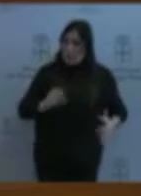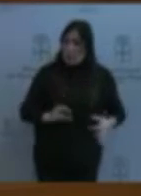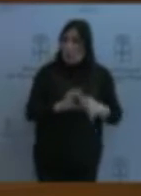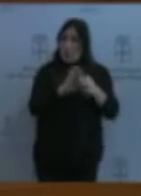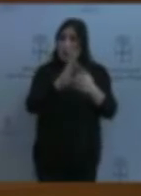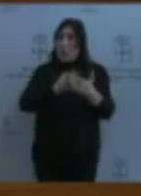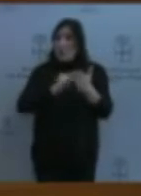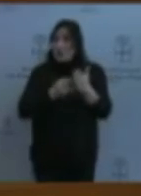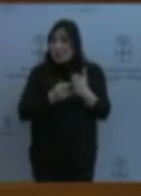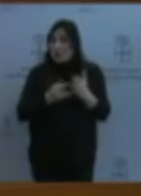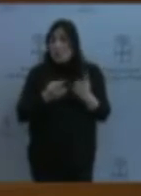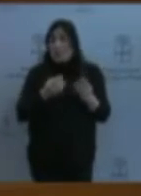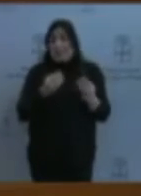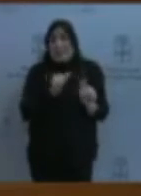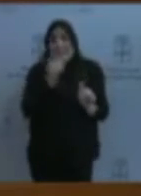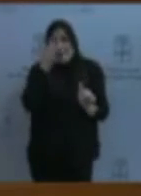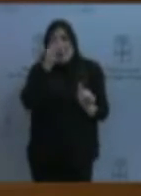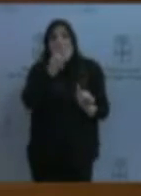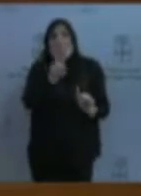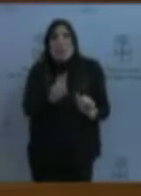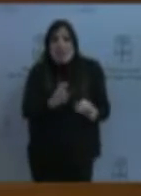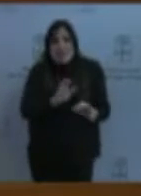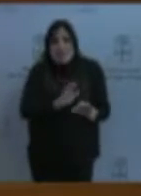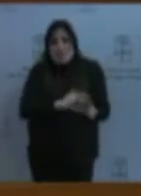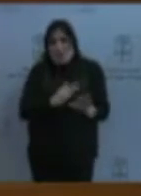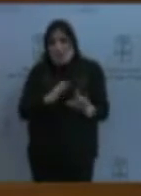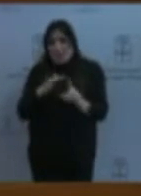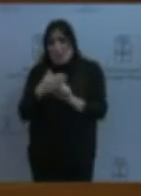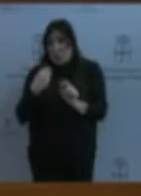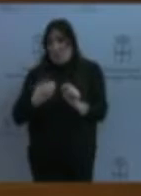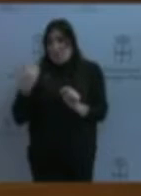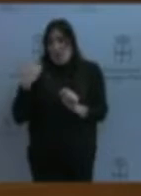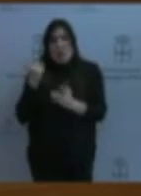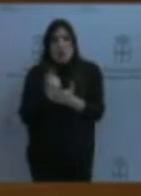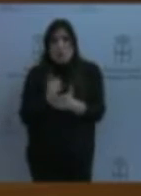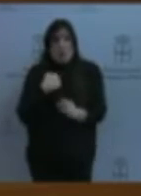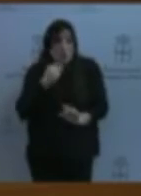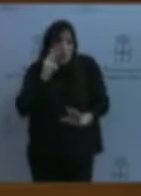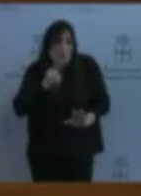que lógicamente no ha dado resultado, y reconozco que efectivamente hay que plantearse una actuación